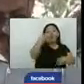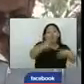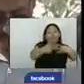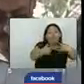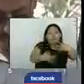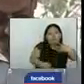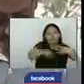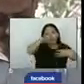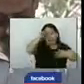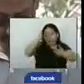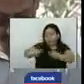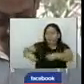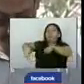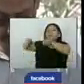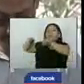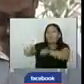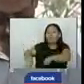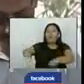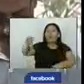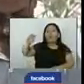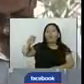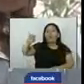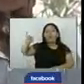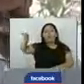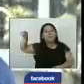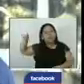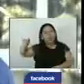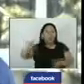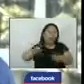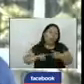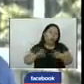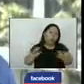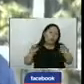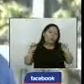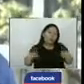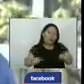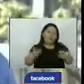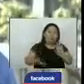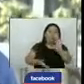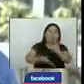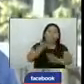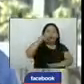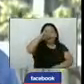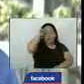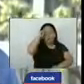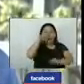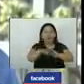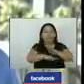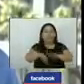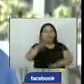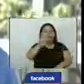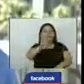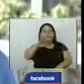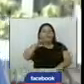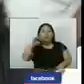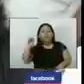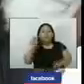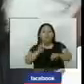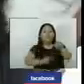ratificación de convenios con la Organización Internacional de Trabajo y que se incremente el salario mínimo a 400 dólares.